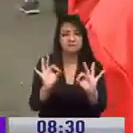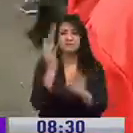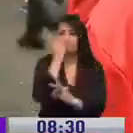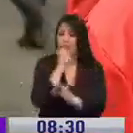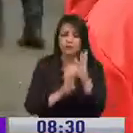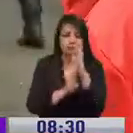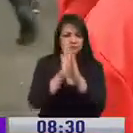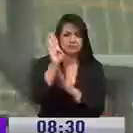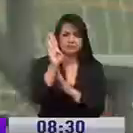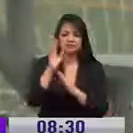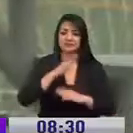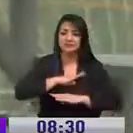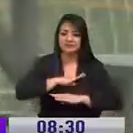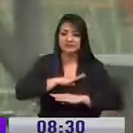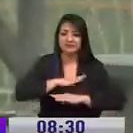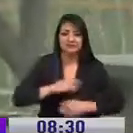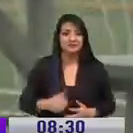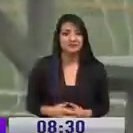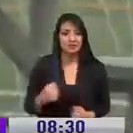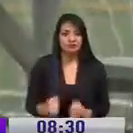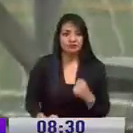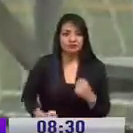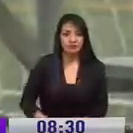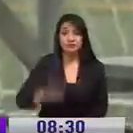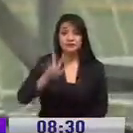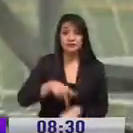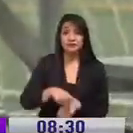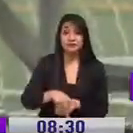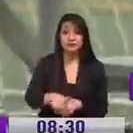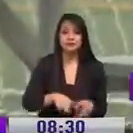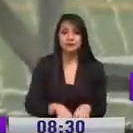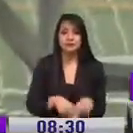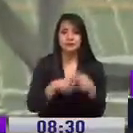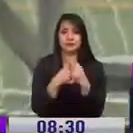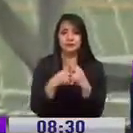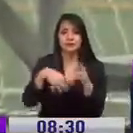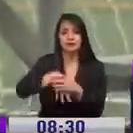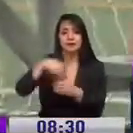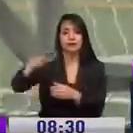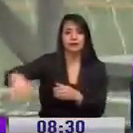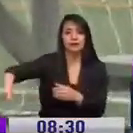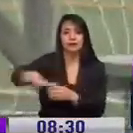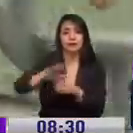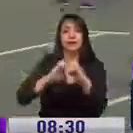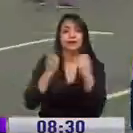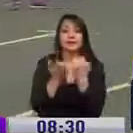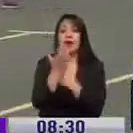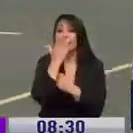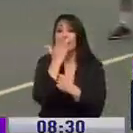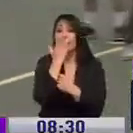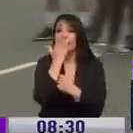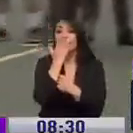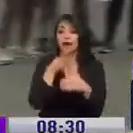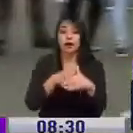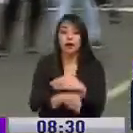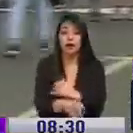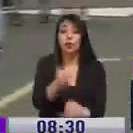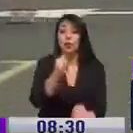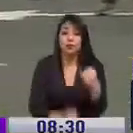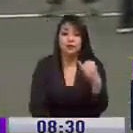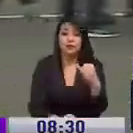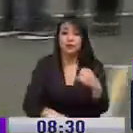muy satisfactorio. La carrera de 5 kilómetros inició desde los exteriores del Estadio de Laucas y finalizó en Quitumbe, en